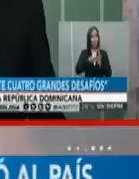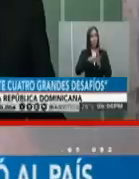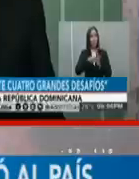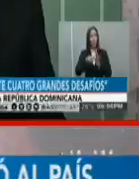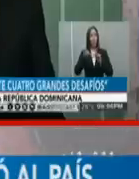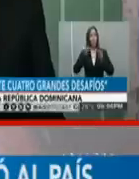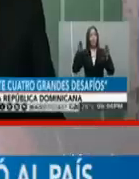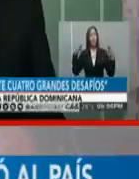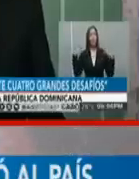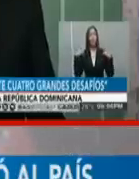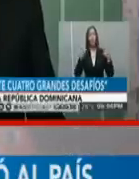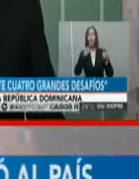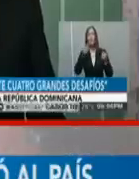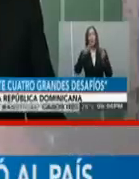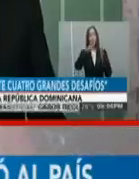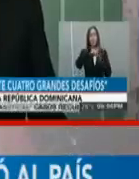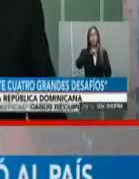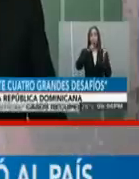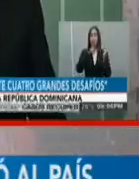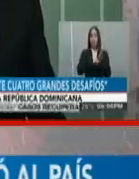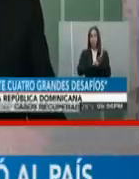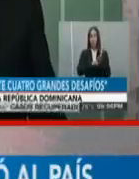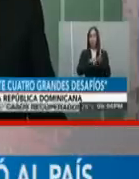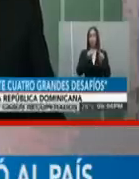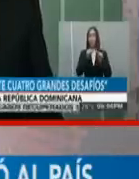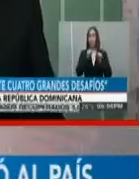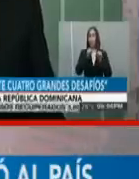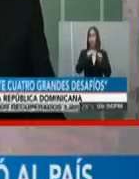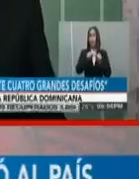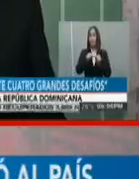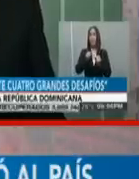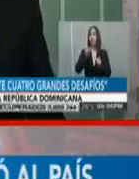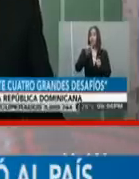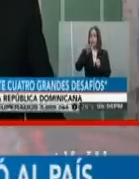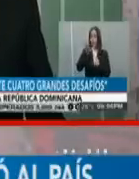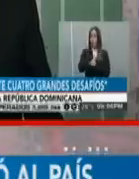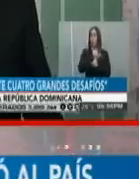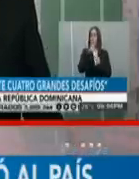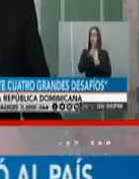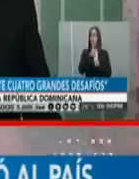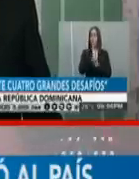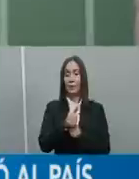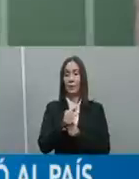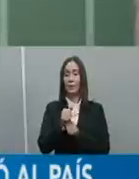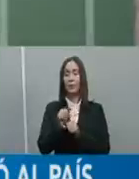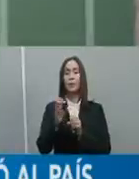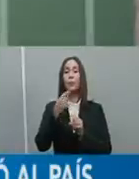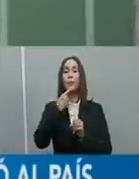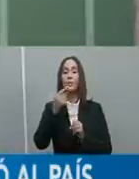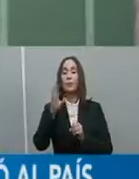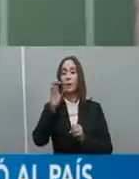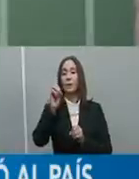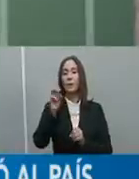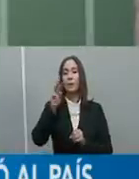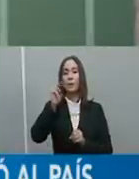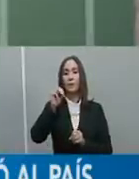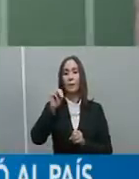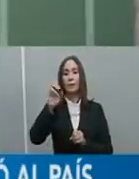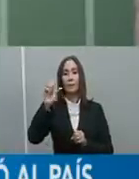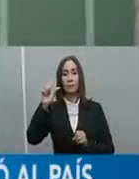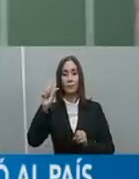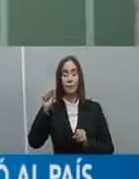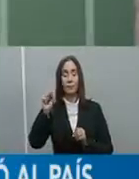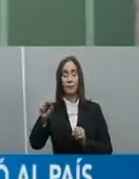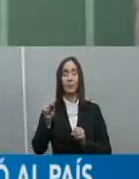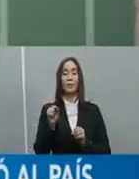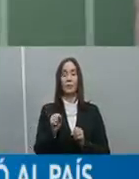jornada electoral, que ya está en puertas a solo una semana. Muy enfática la participación de la palabra